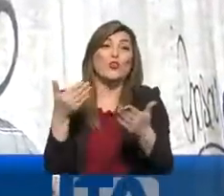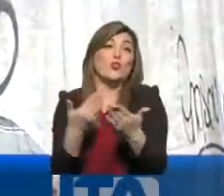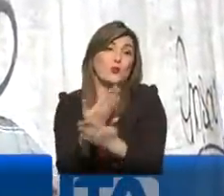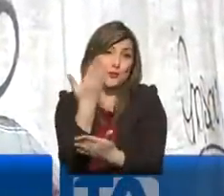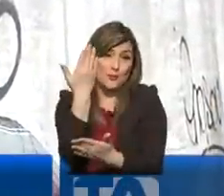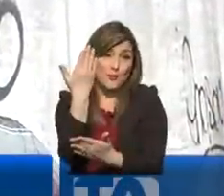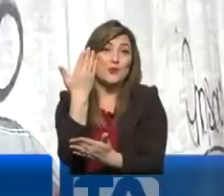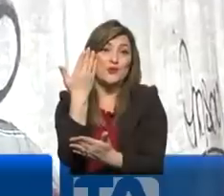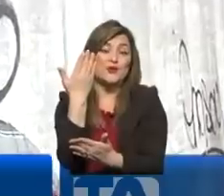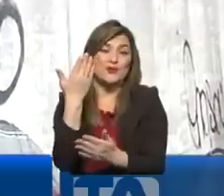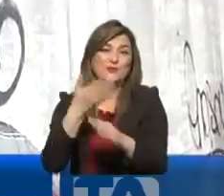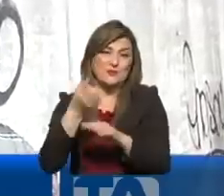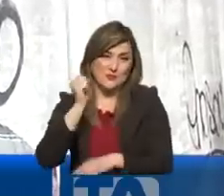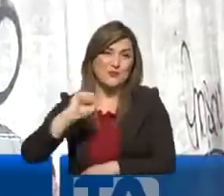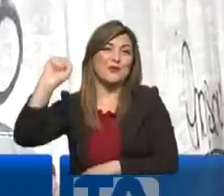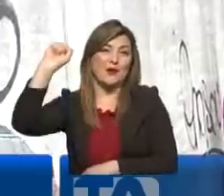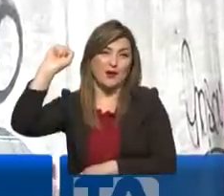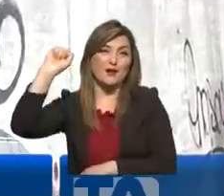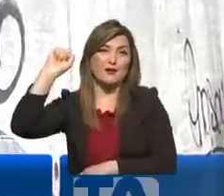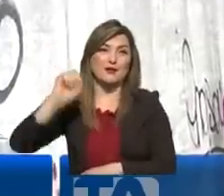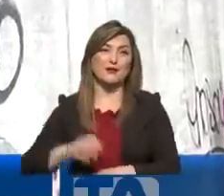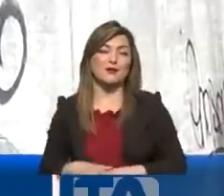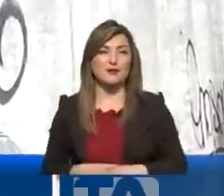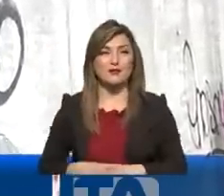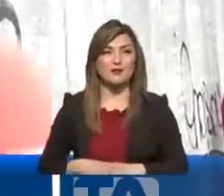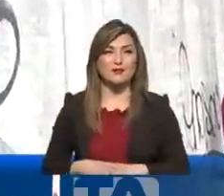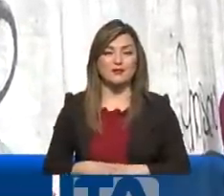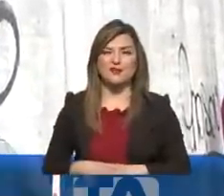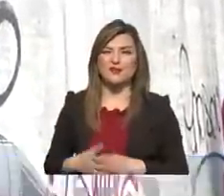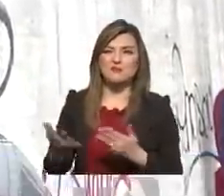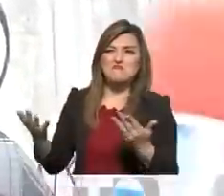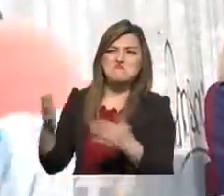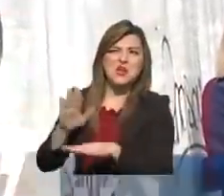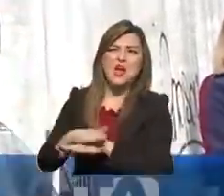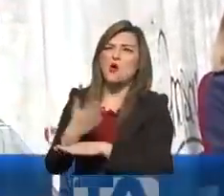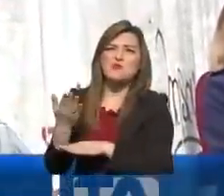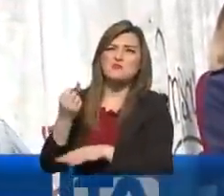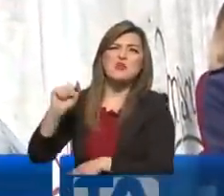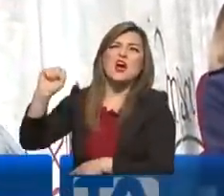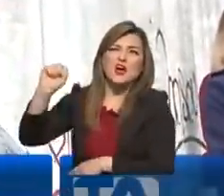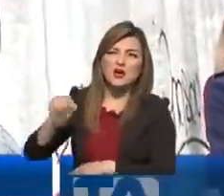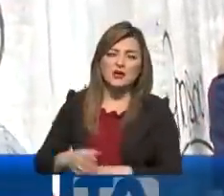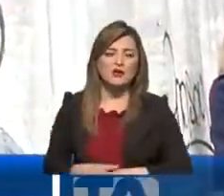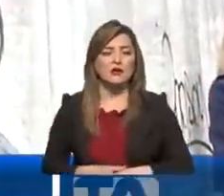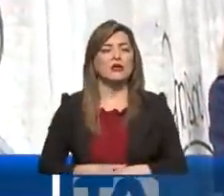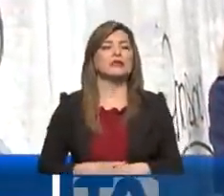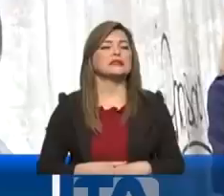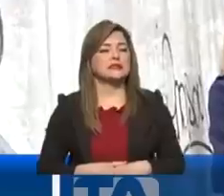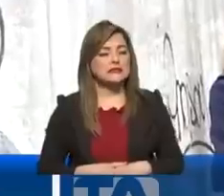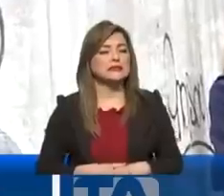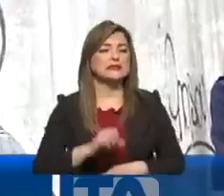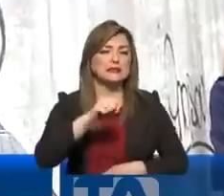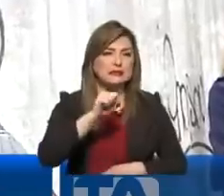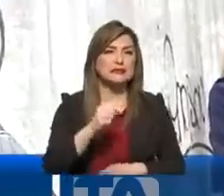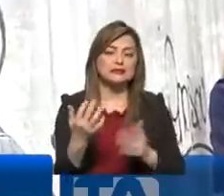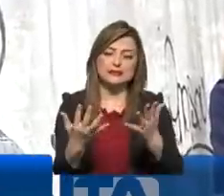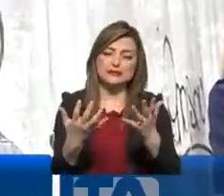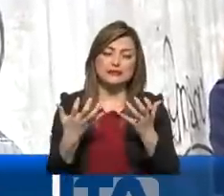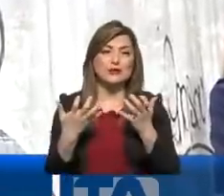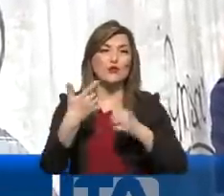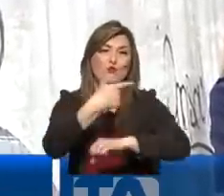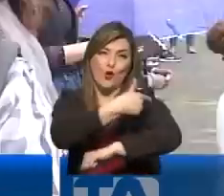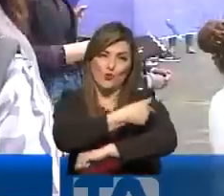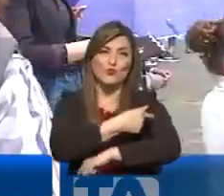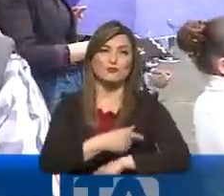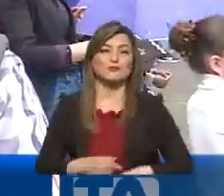para posteriormente ver si viajo. ¿Con algún motivo en específico? Sí. Prácticamente para el tema